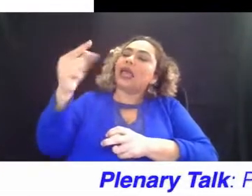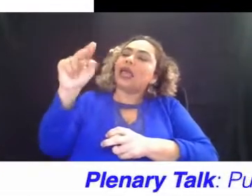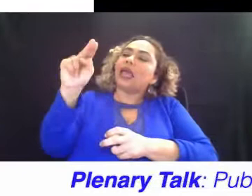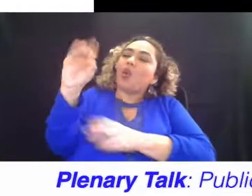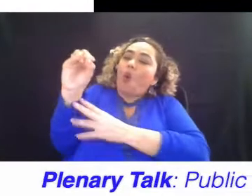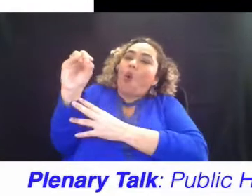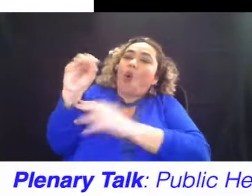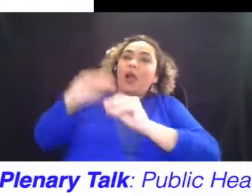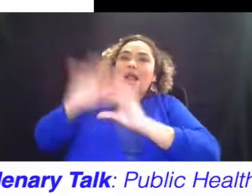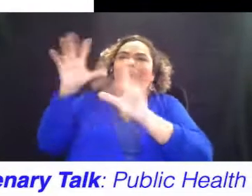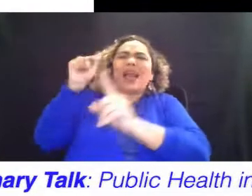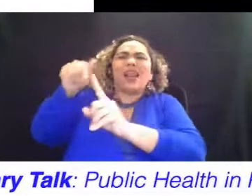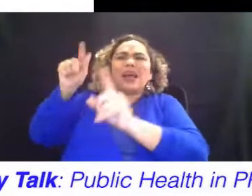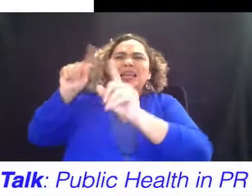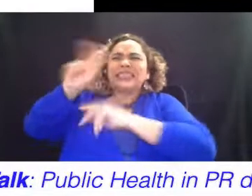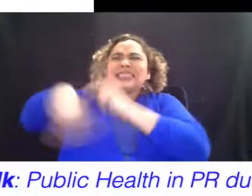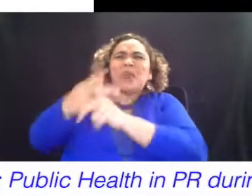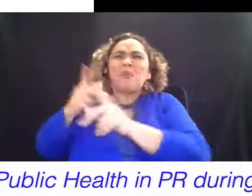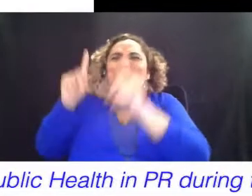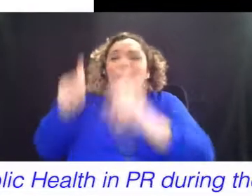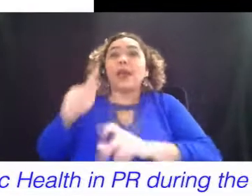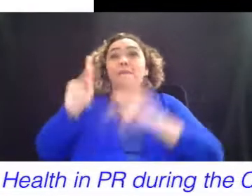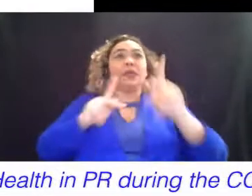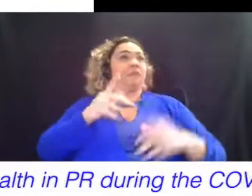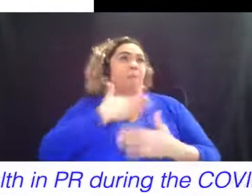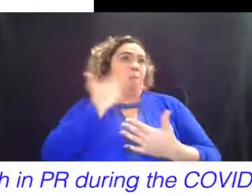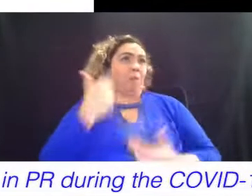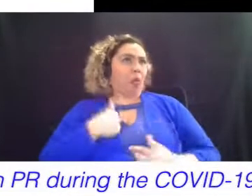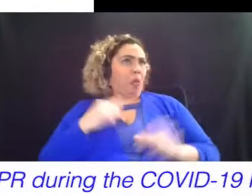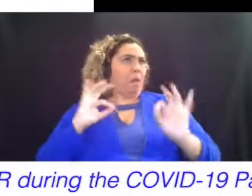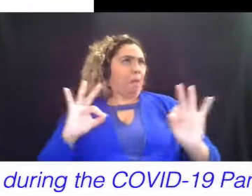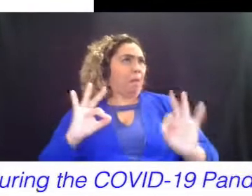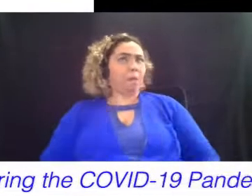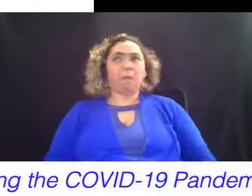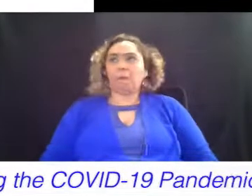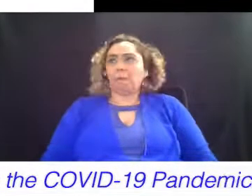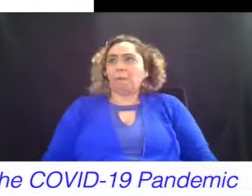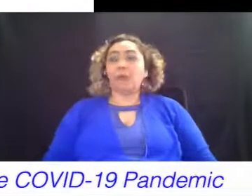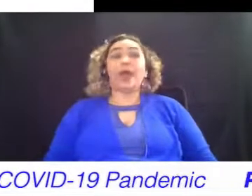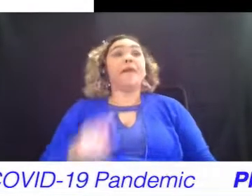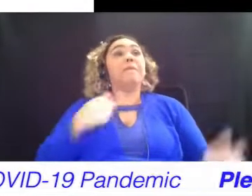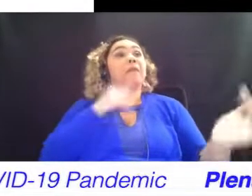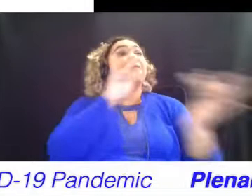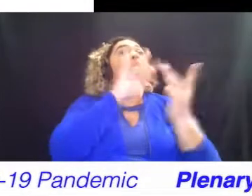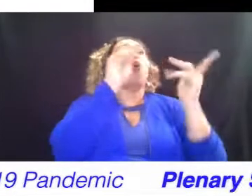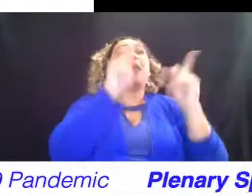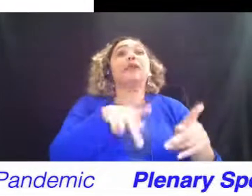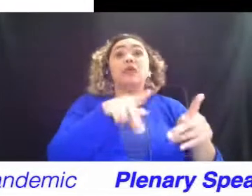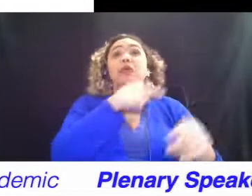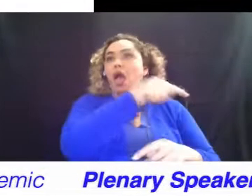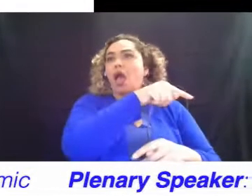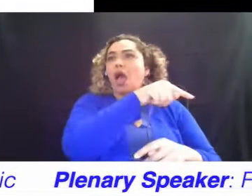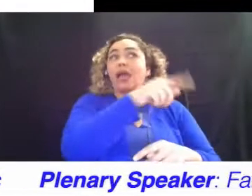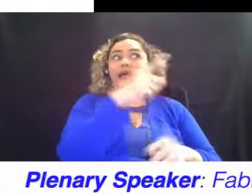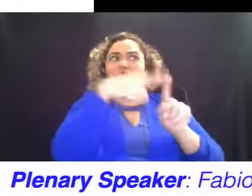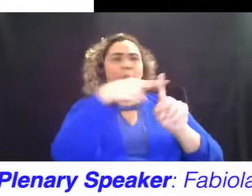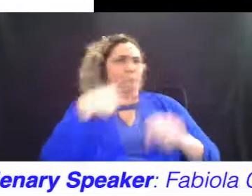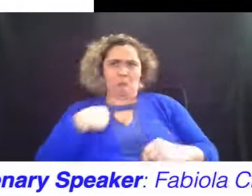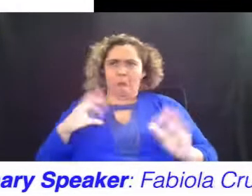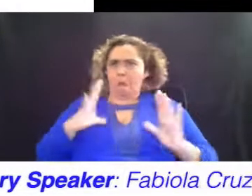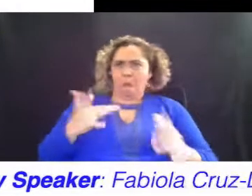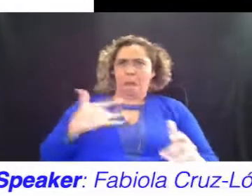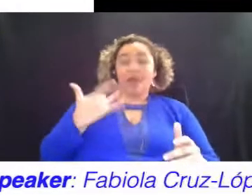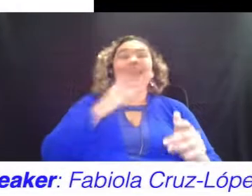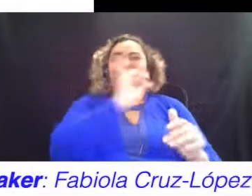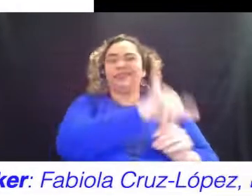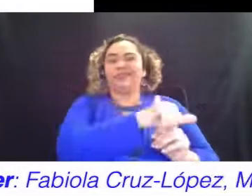lo que son los pacientes sintomáticos y lo que son las investigaciones de casos, pero tenemos otra estrategia que va a ser para screening